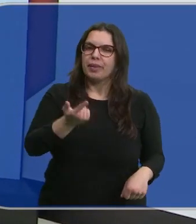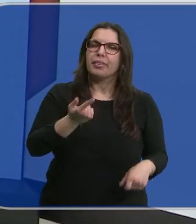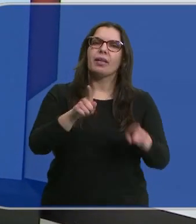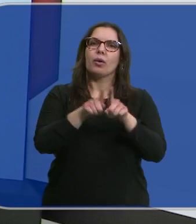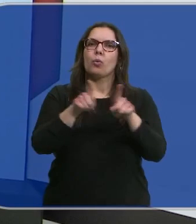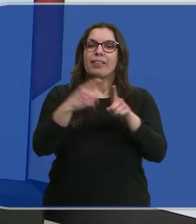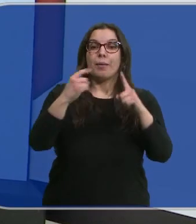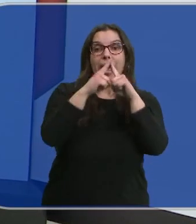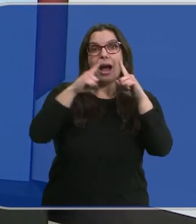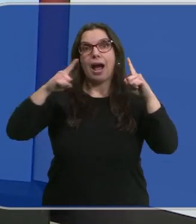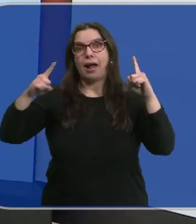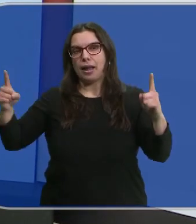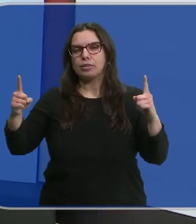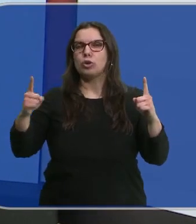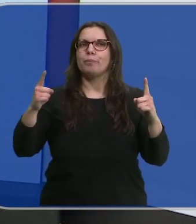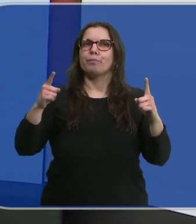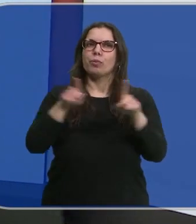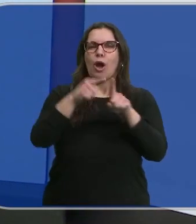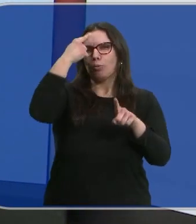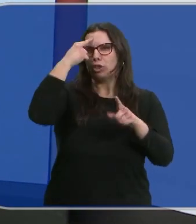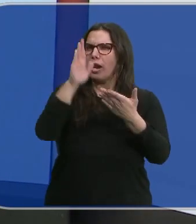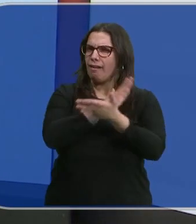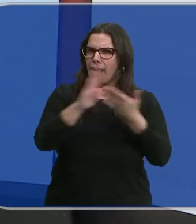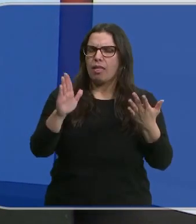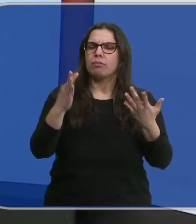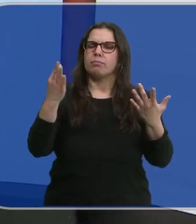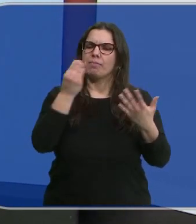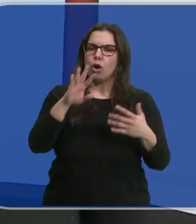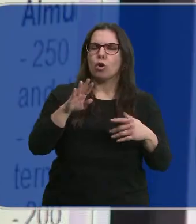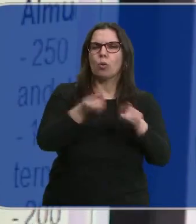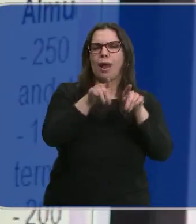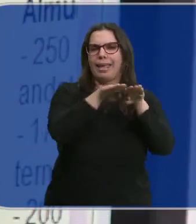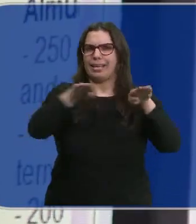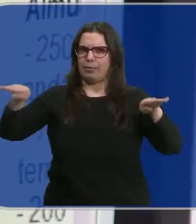vida balanceada todo el año y no obsesionarse con la vuelta a la rutina.